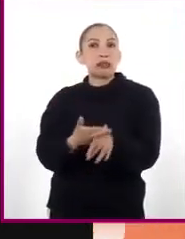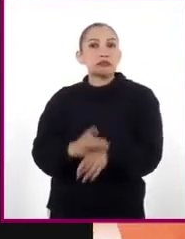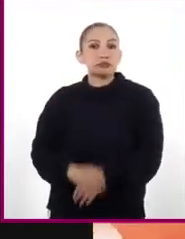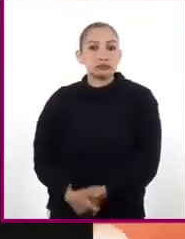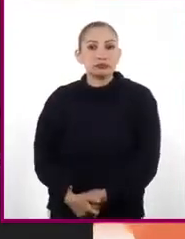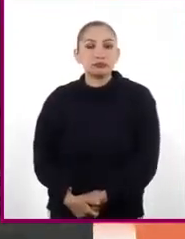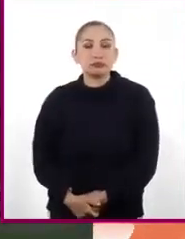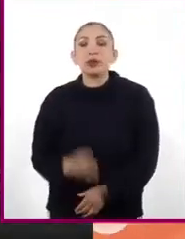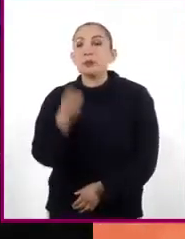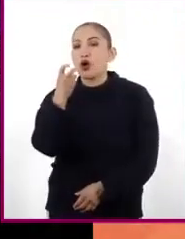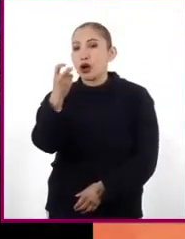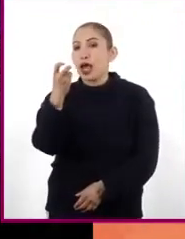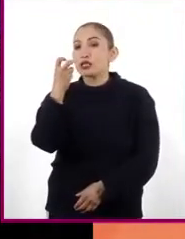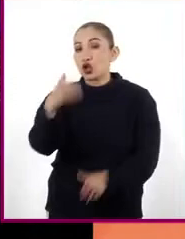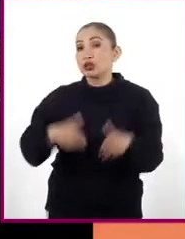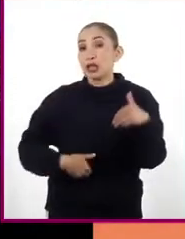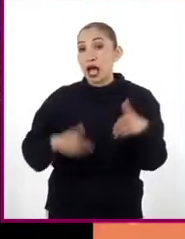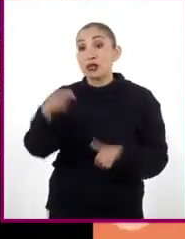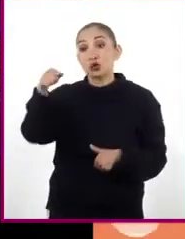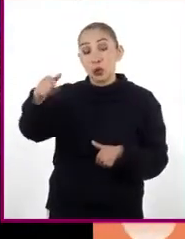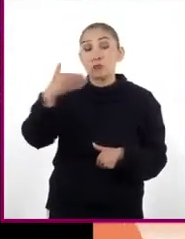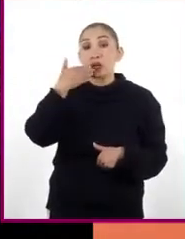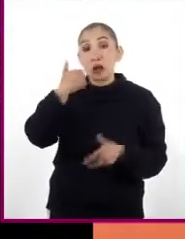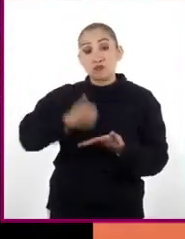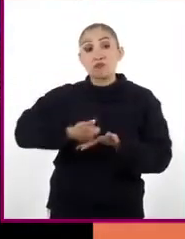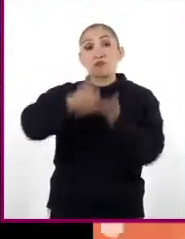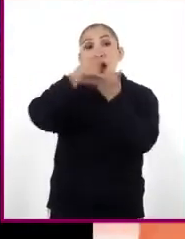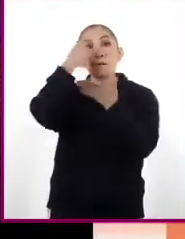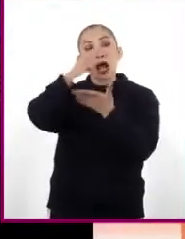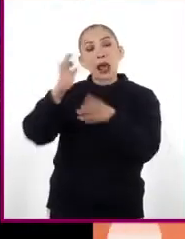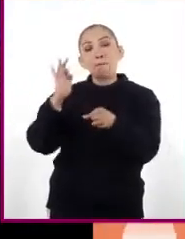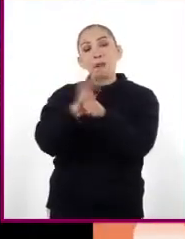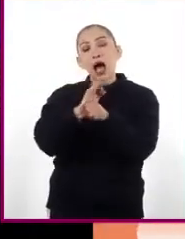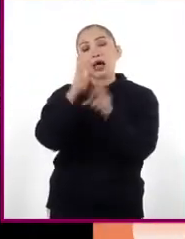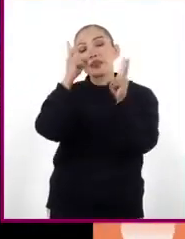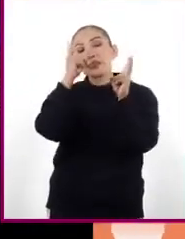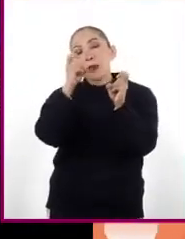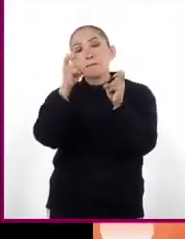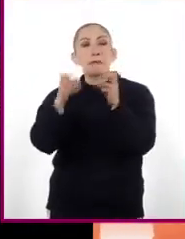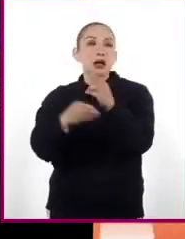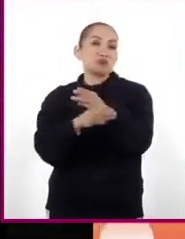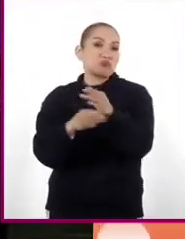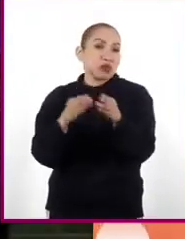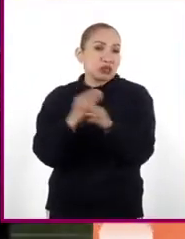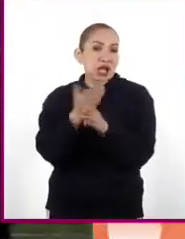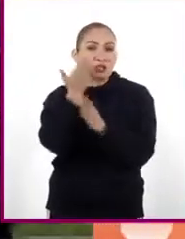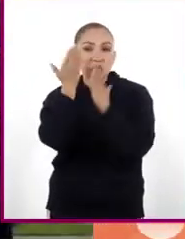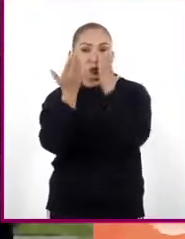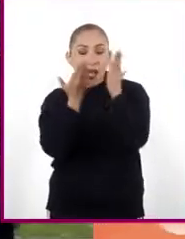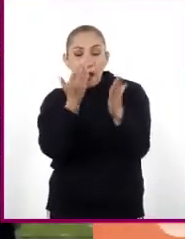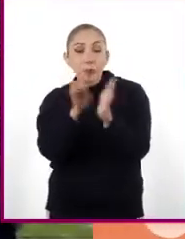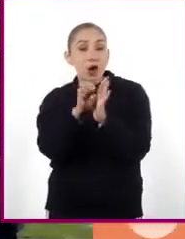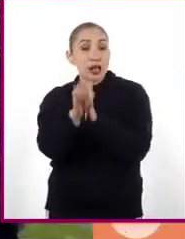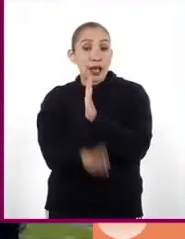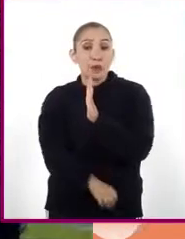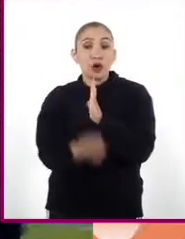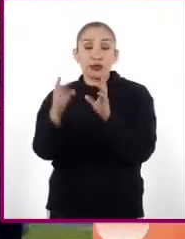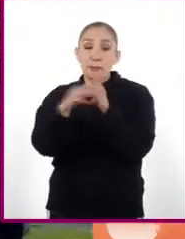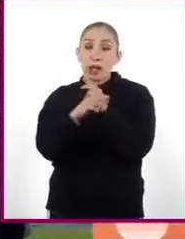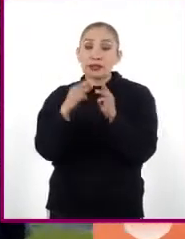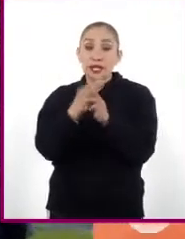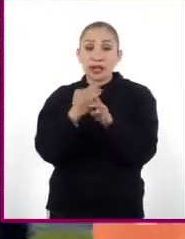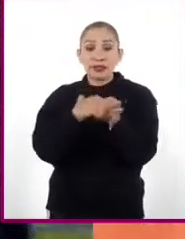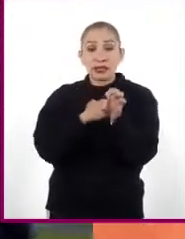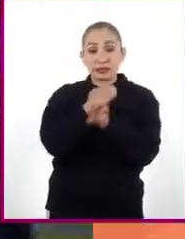ella. Así, el teatro es un buen instrumento para reforzar contenidos curriculares. Por ejemplo, los de la